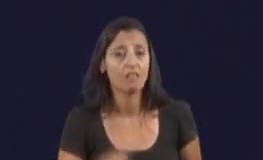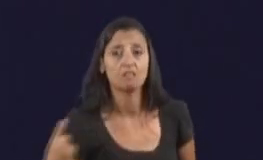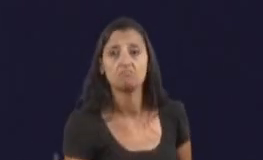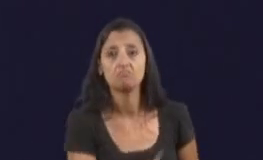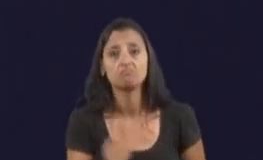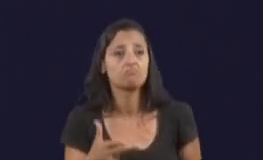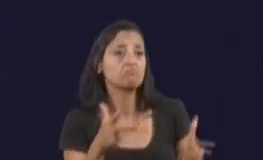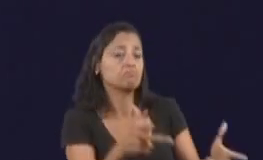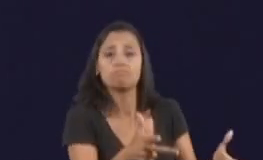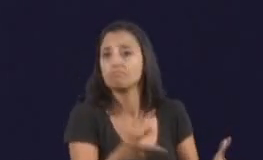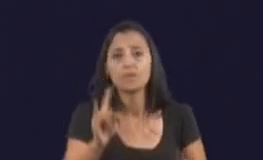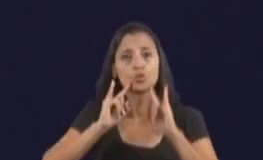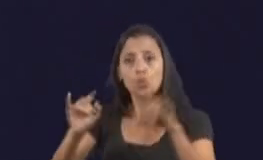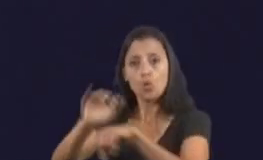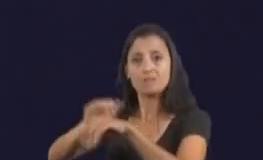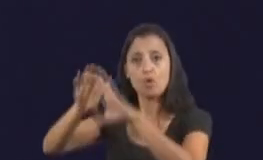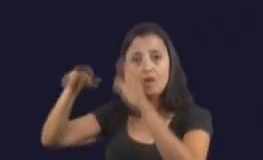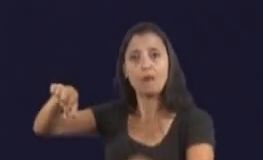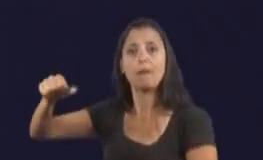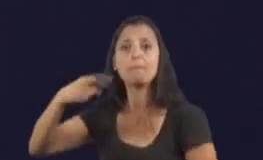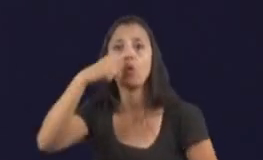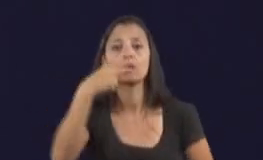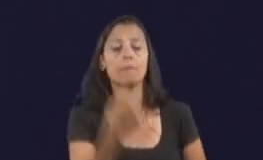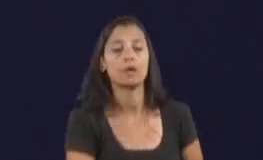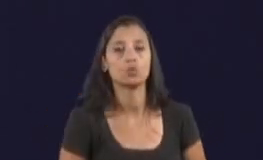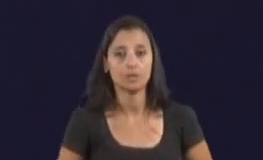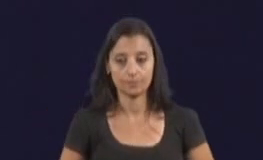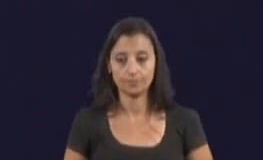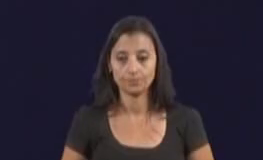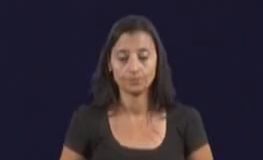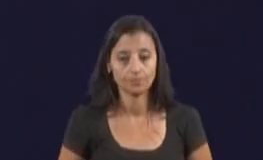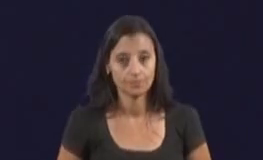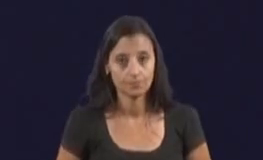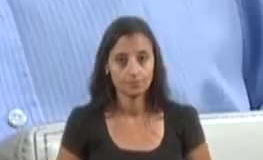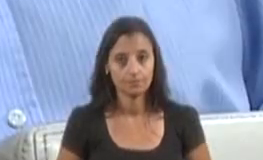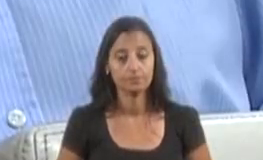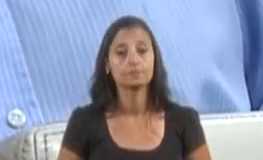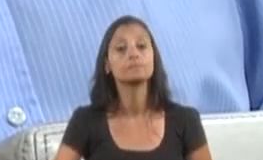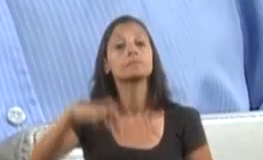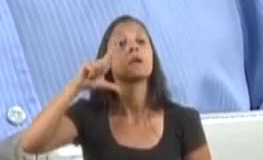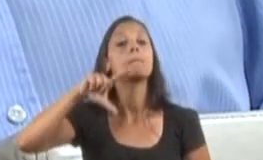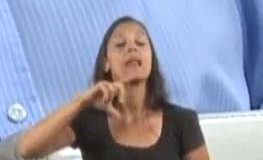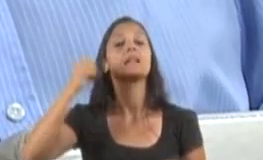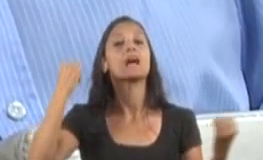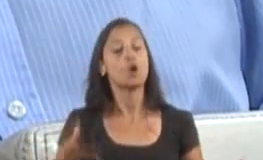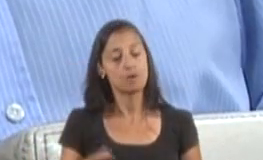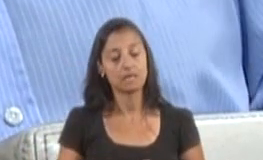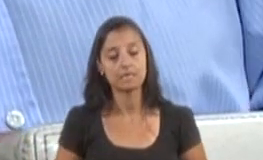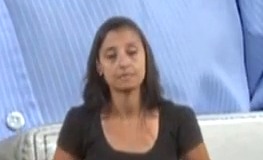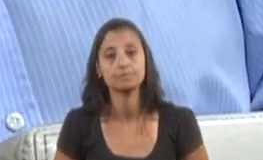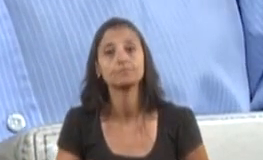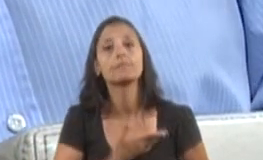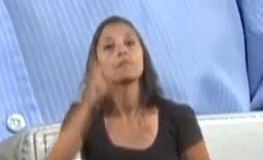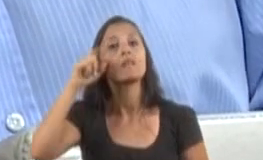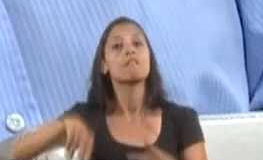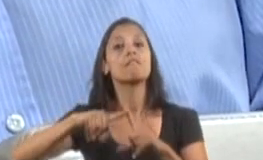pueda comentarle. No, Última pregunta. ¿Qué tal, Manuel? Juan Pablo Peralta, ¿cómo estás? Para el concierto, el Litoral y Fénix,